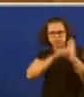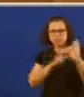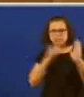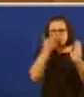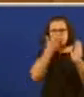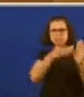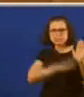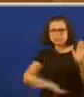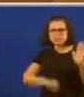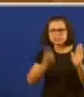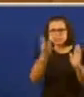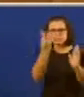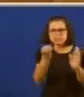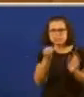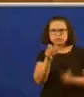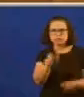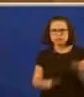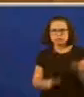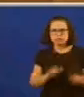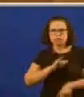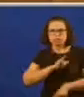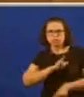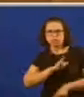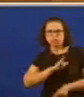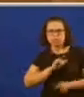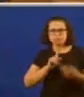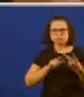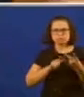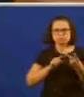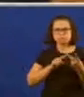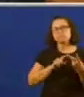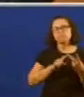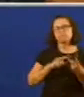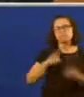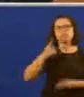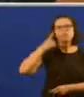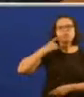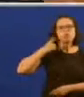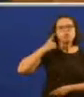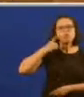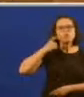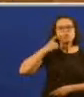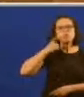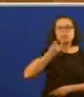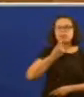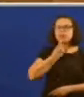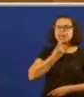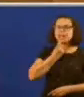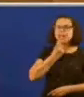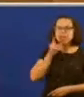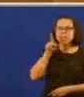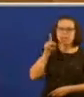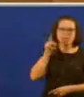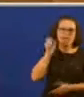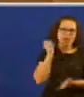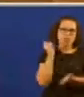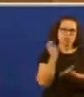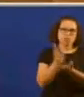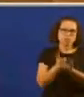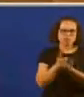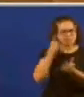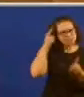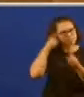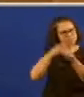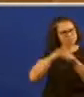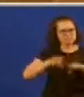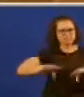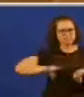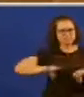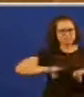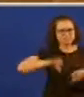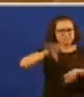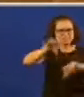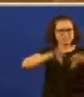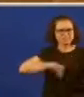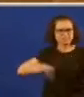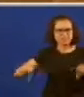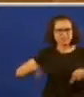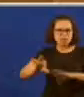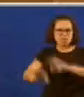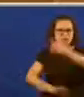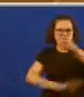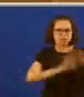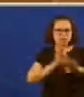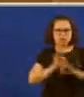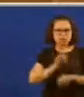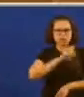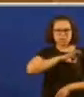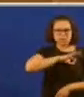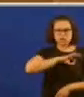escolas infantís. As caixas finlandesas, non? A súa gran aposta pola recuperación demográfica. O certo é que, señor Feijón,